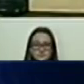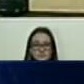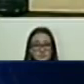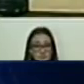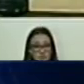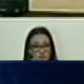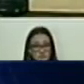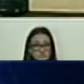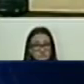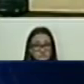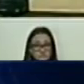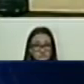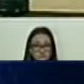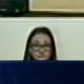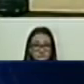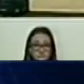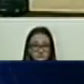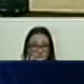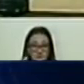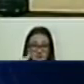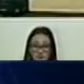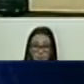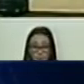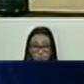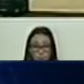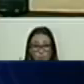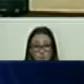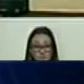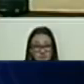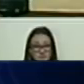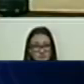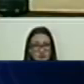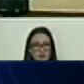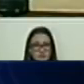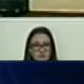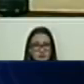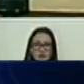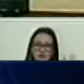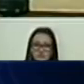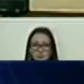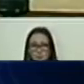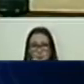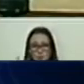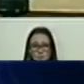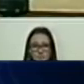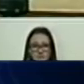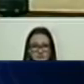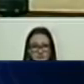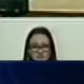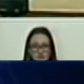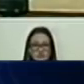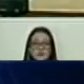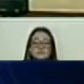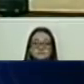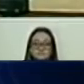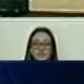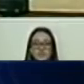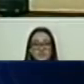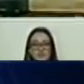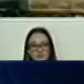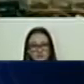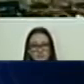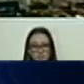victorias. El 30 de julio de 2017, el 15 de octubre de 2017 y el 10 de diciembre de